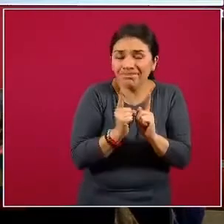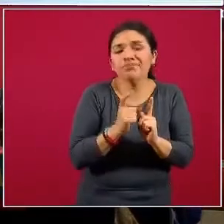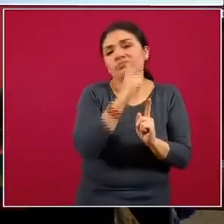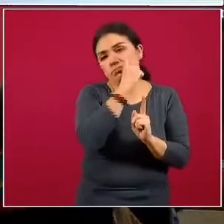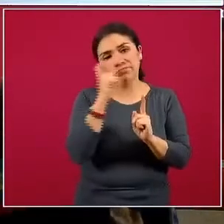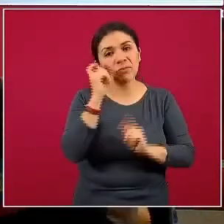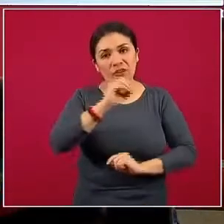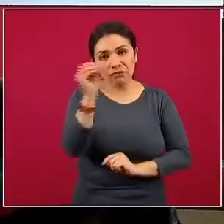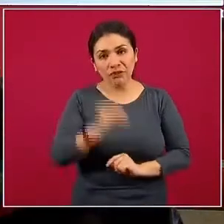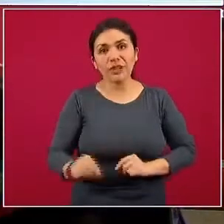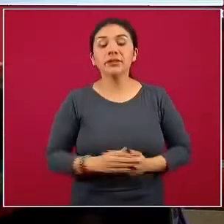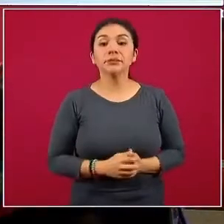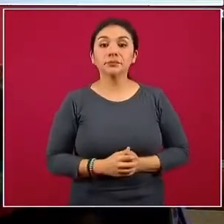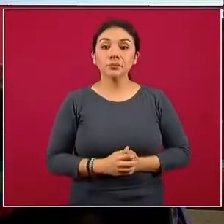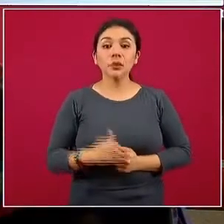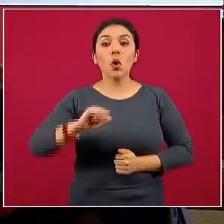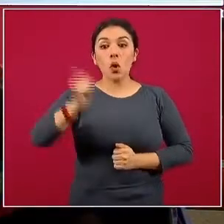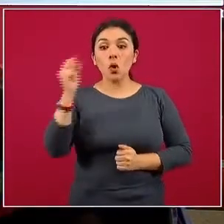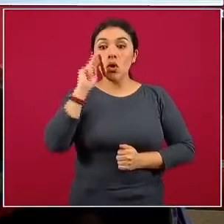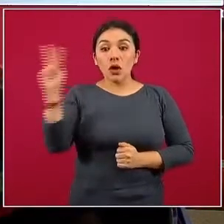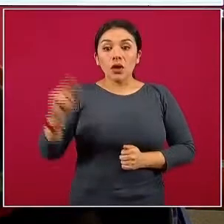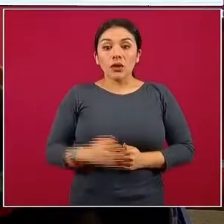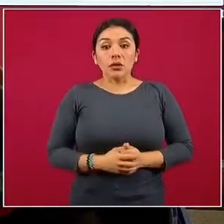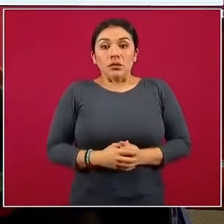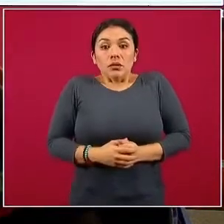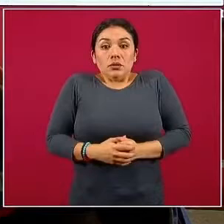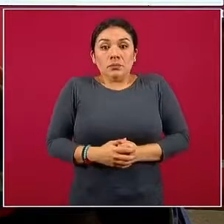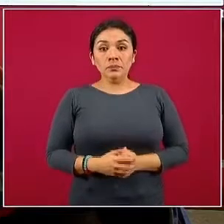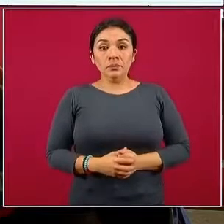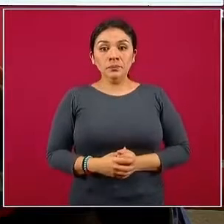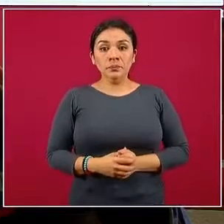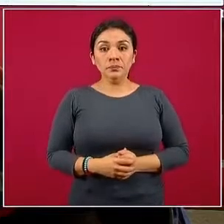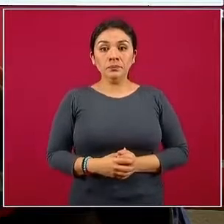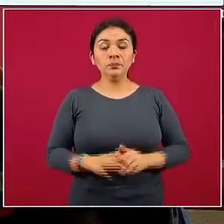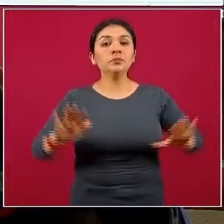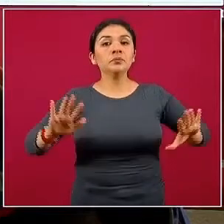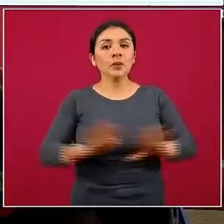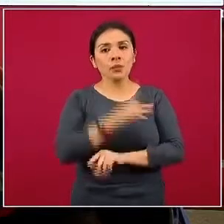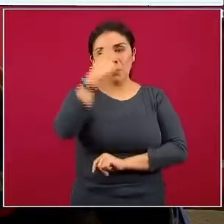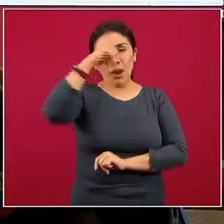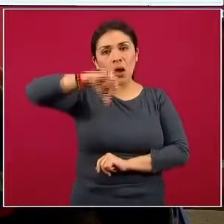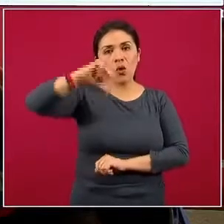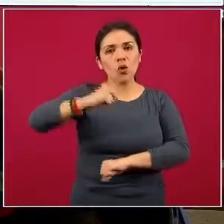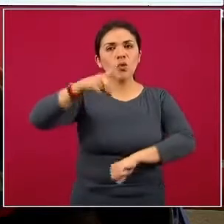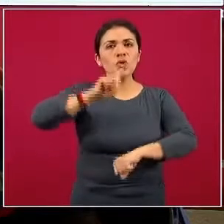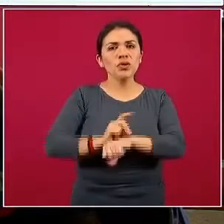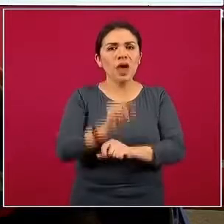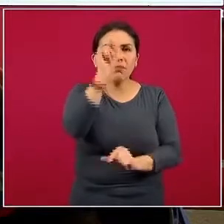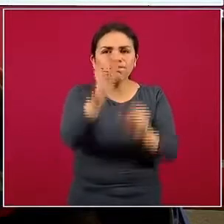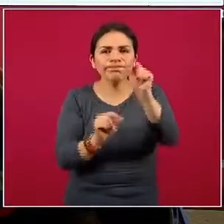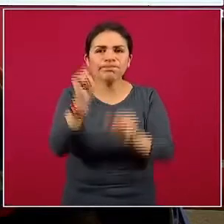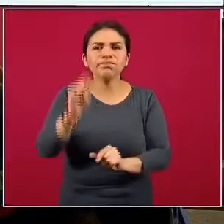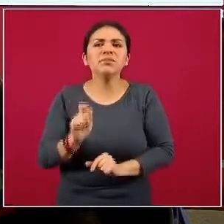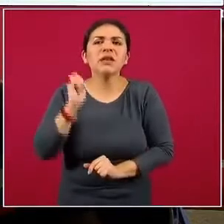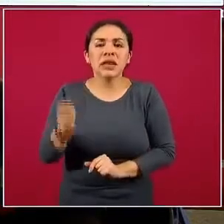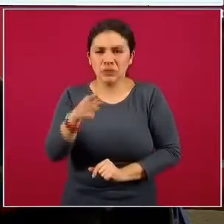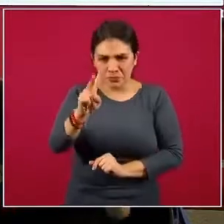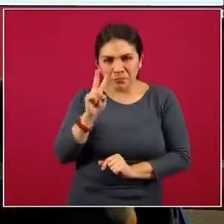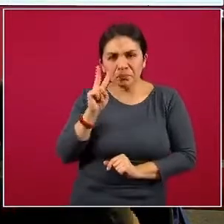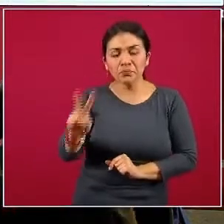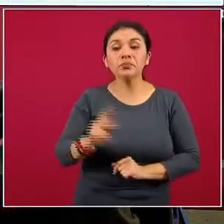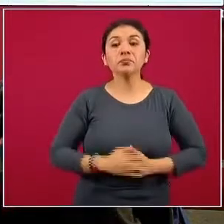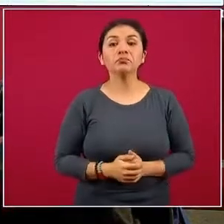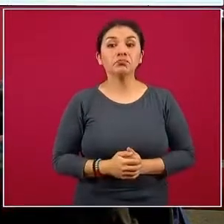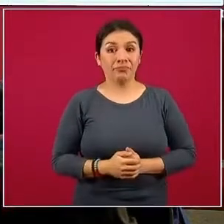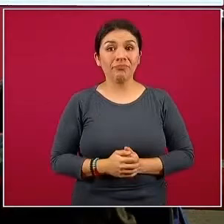distancia. Veamos la siguiente diapositiva. Tenemos la actualización de la estadística para el día de hoy. como ustedes pueden ver en